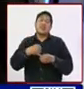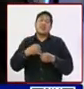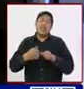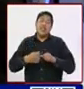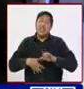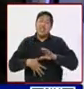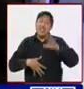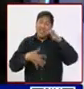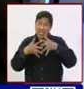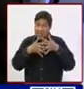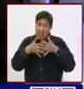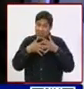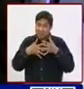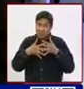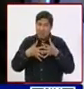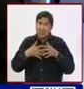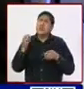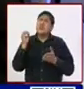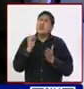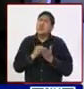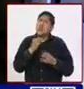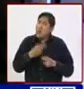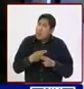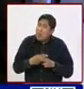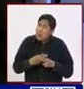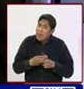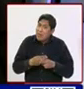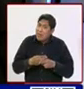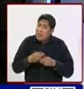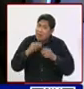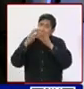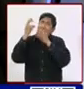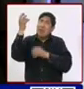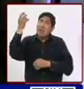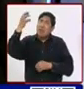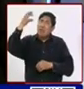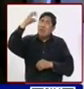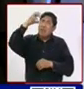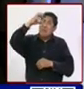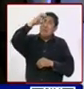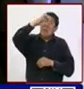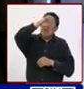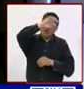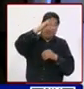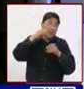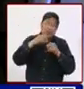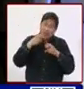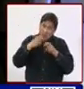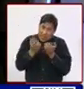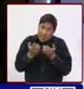NASA. A ver, cortito, ¿le puso nombre? No te escuché muy bien, ¿le puso nombre al asteroide?